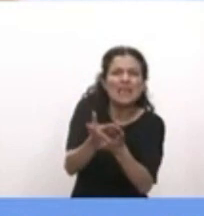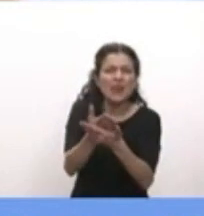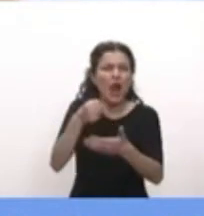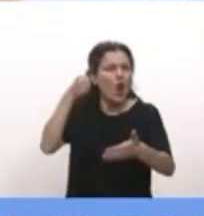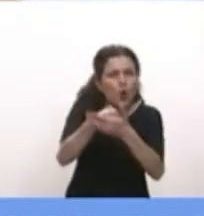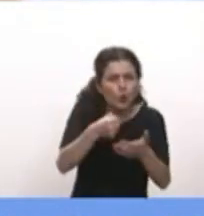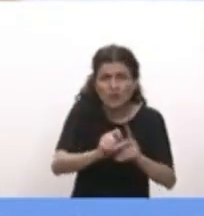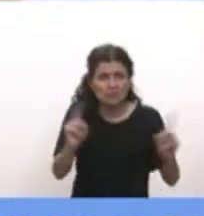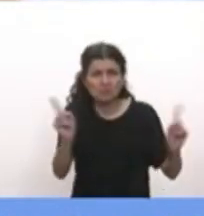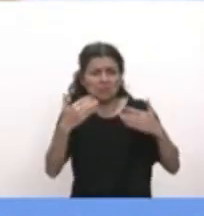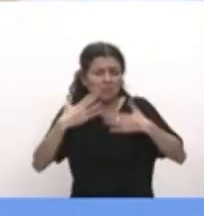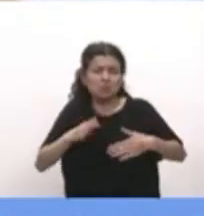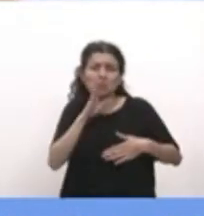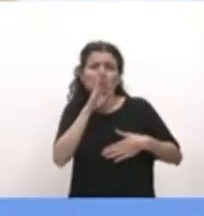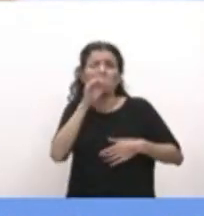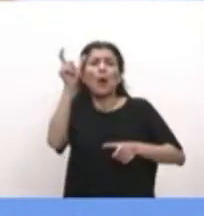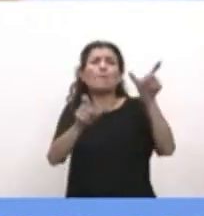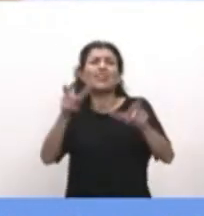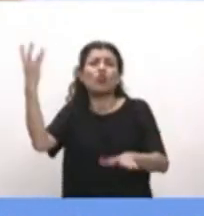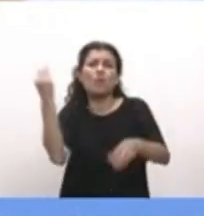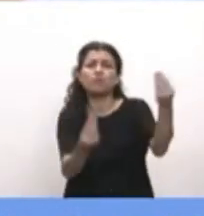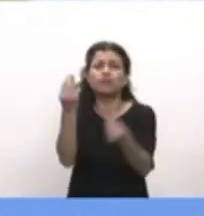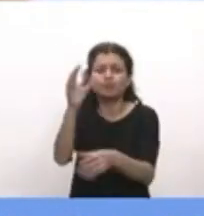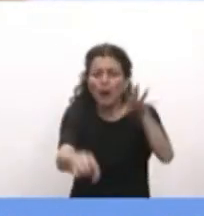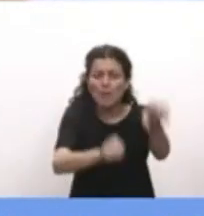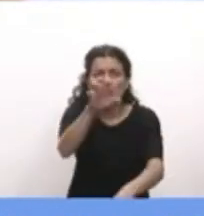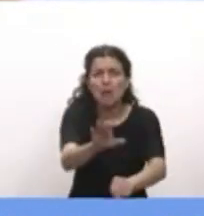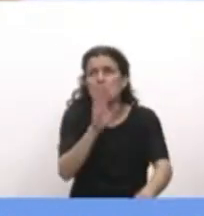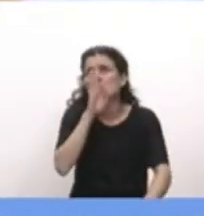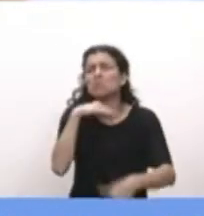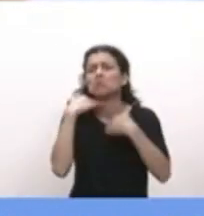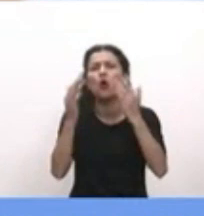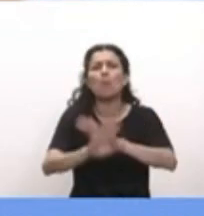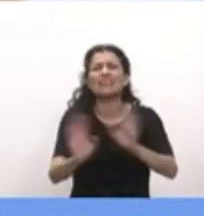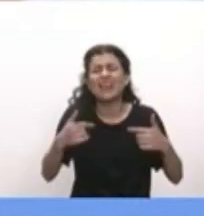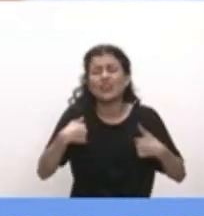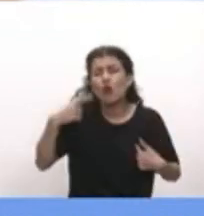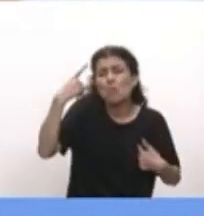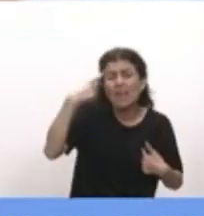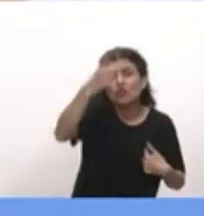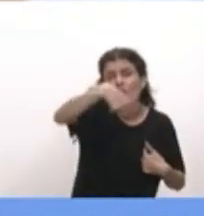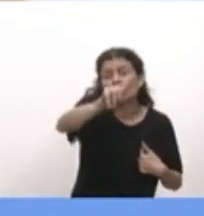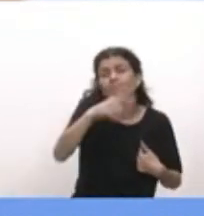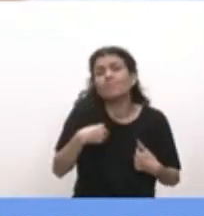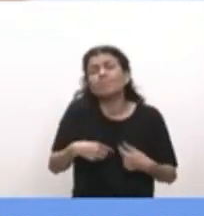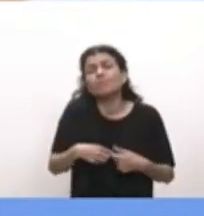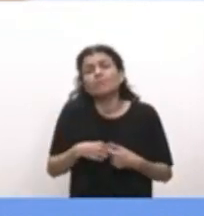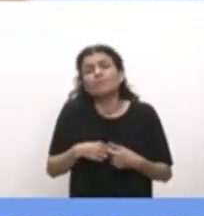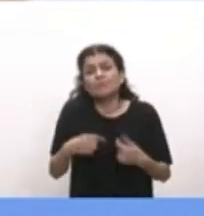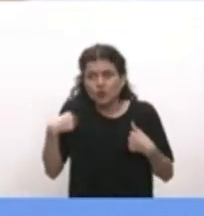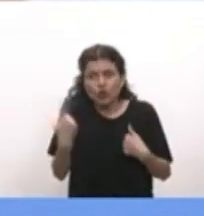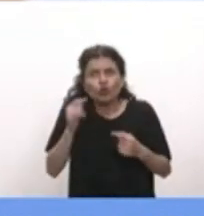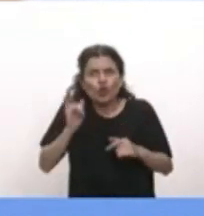vengan usurpadores a nuestra tierra. Por lo que creo entonces, señora presidenta, que a nosotros sí nos ocupa, nos